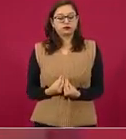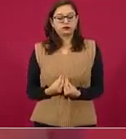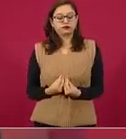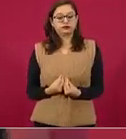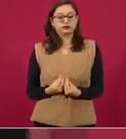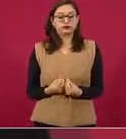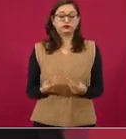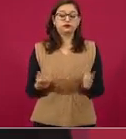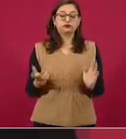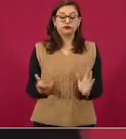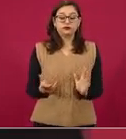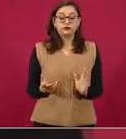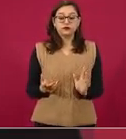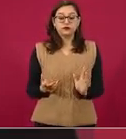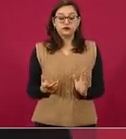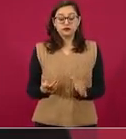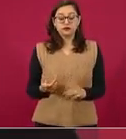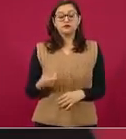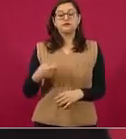el proceso de transformación